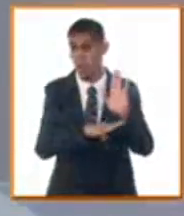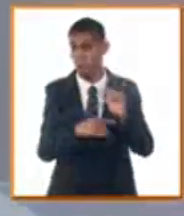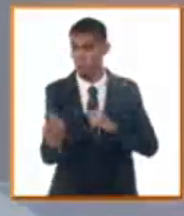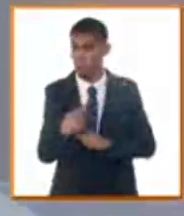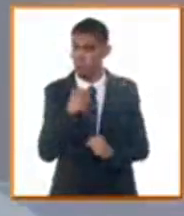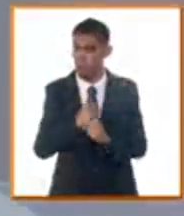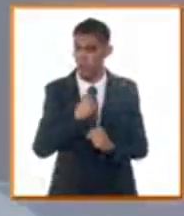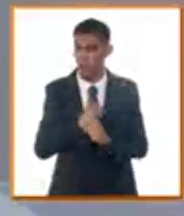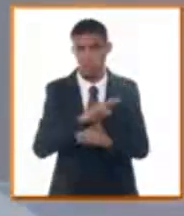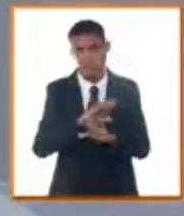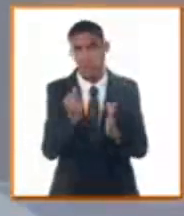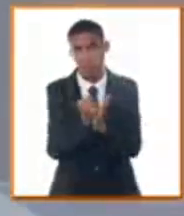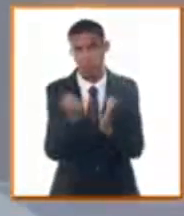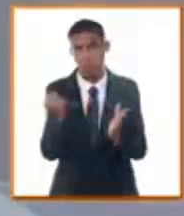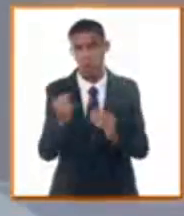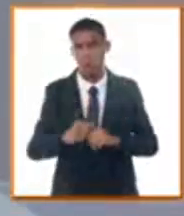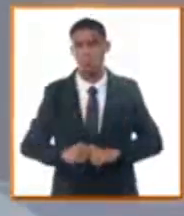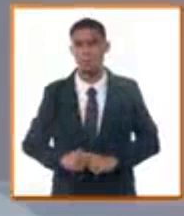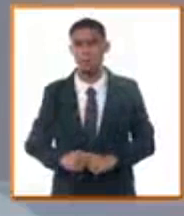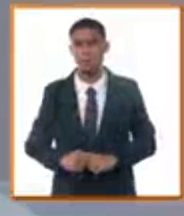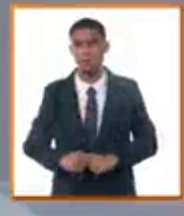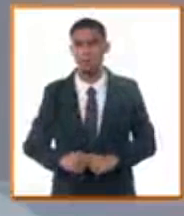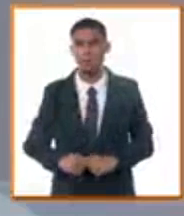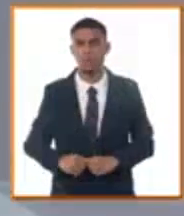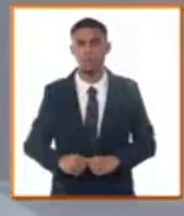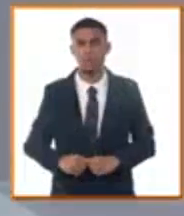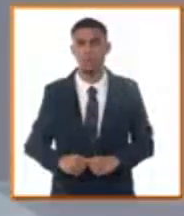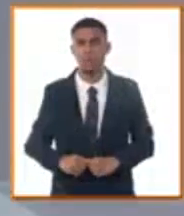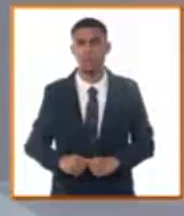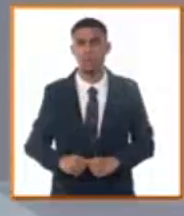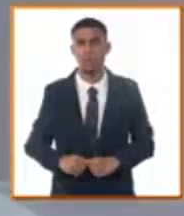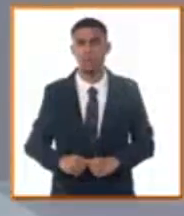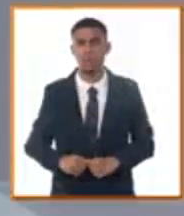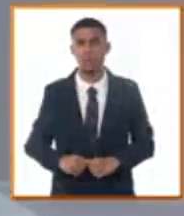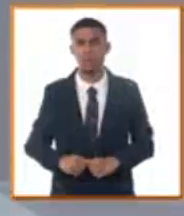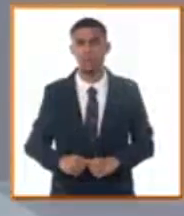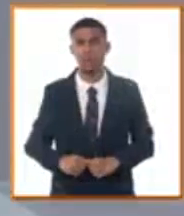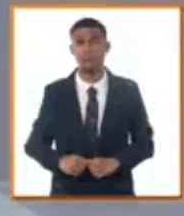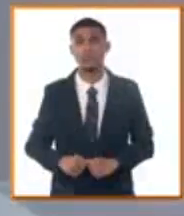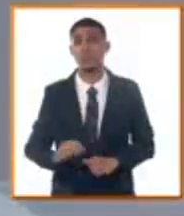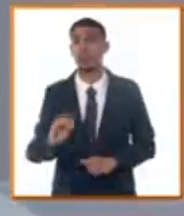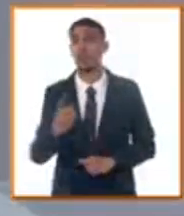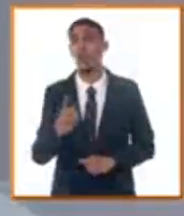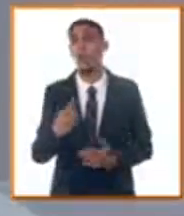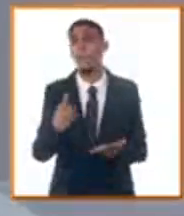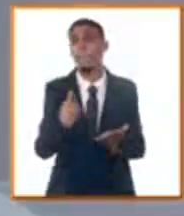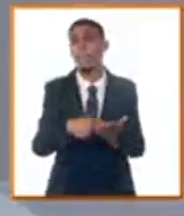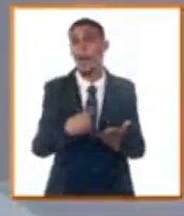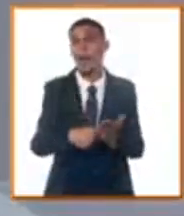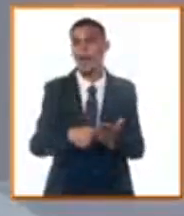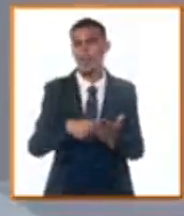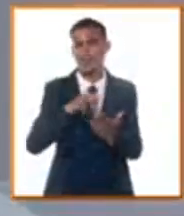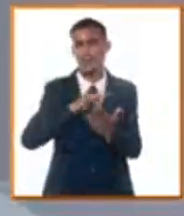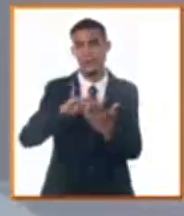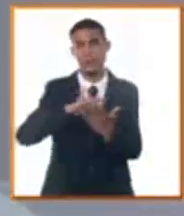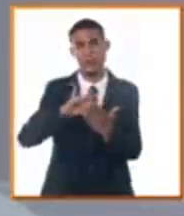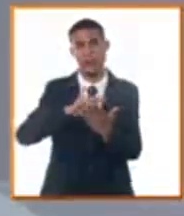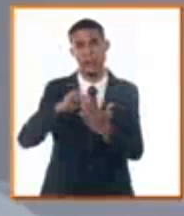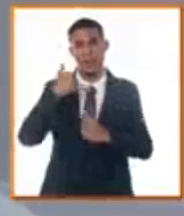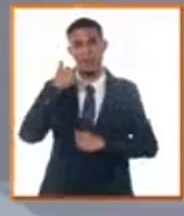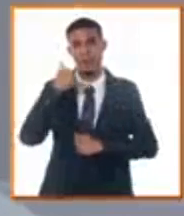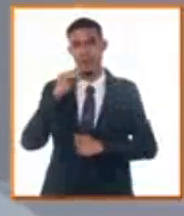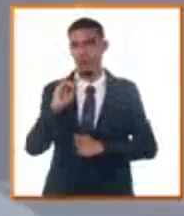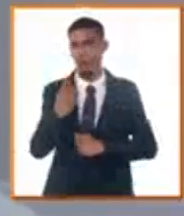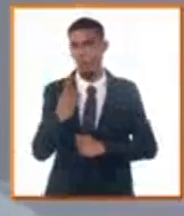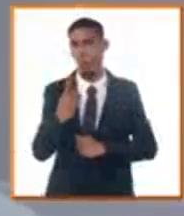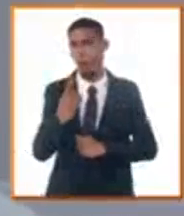un poco para ampliar es que no solo la opción del pago electrónico esté presente en los